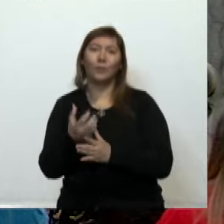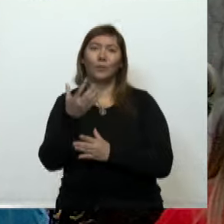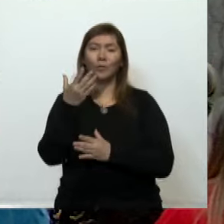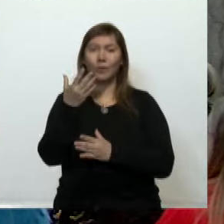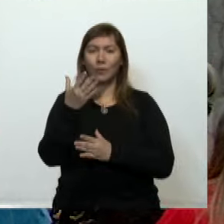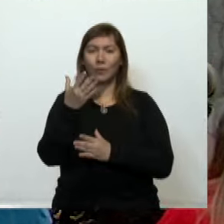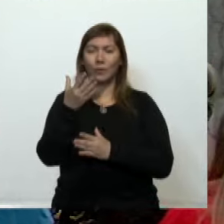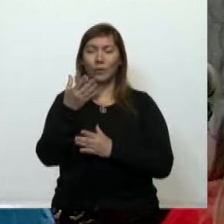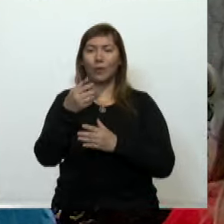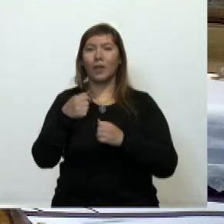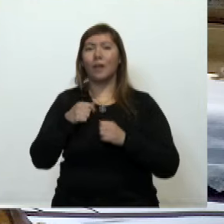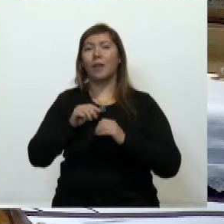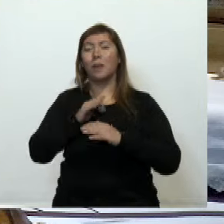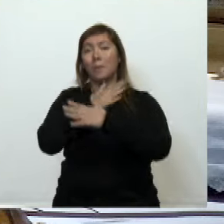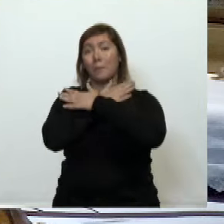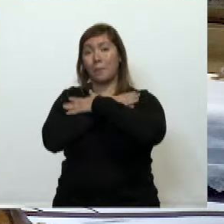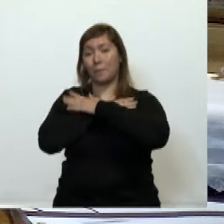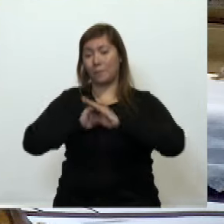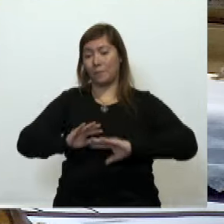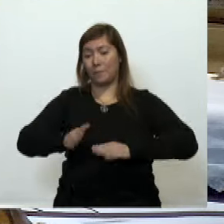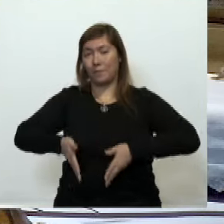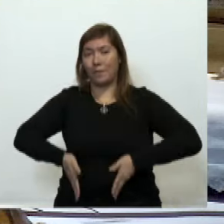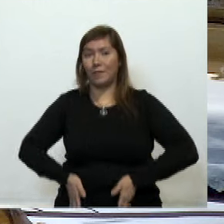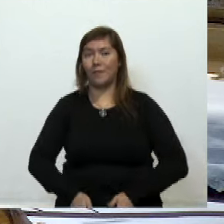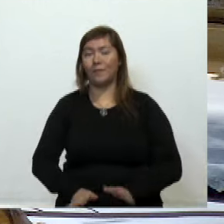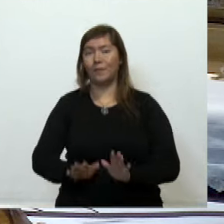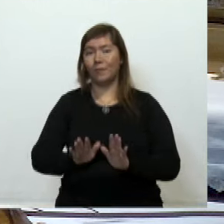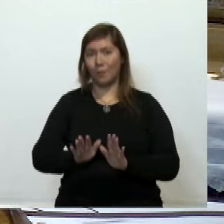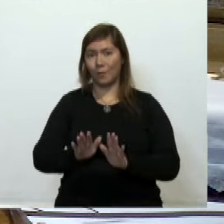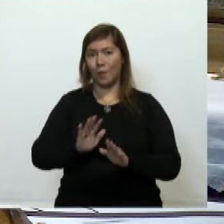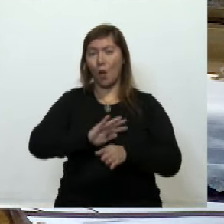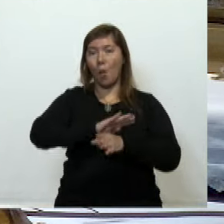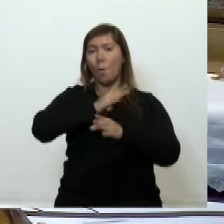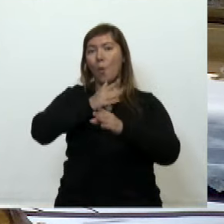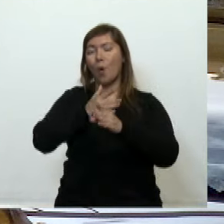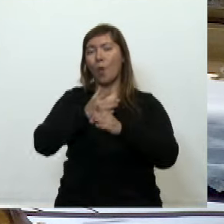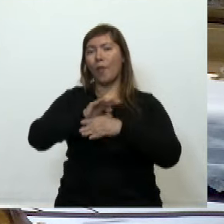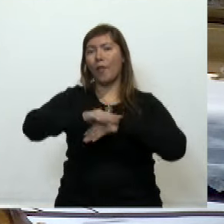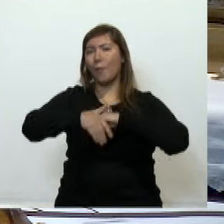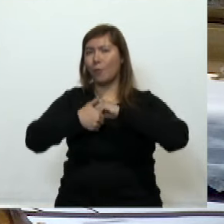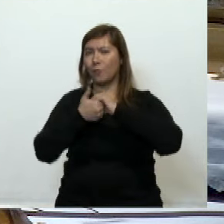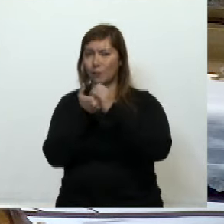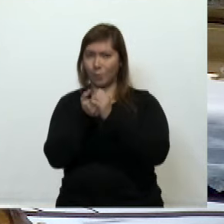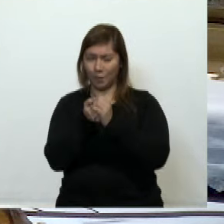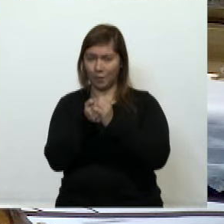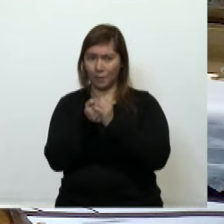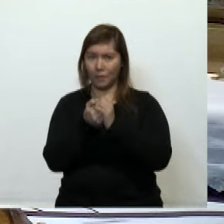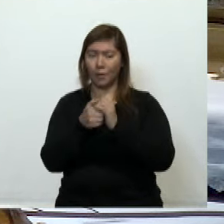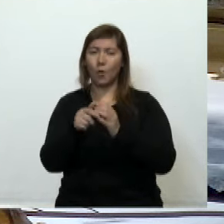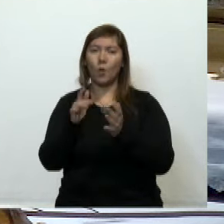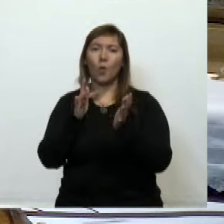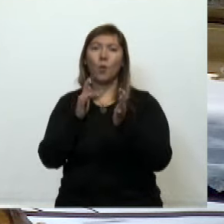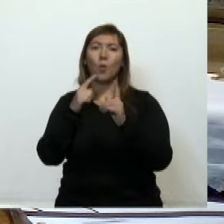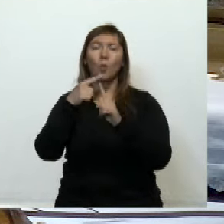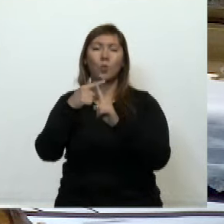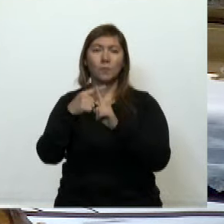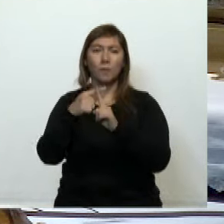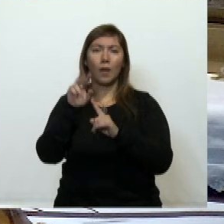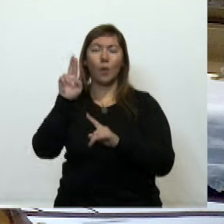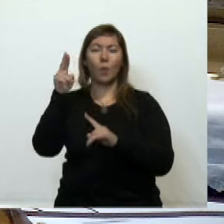Santa María Virgen, padeció bajo el poder de Poncio Pilato, fue crucificado, muerto y